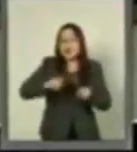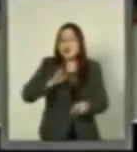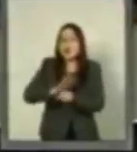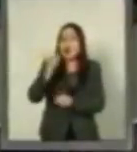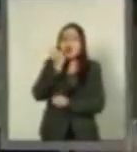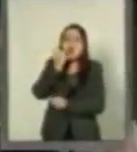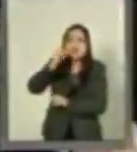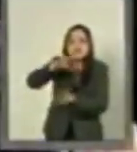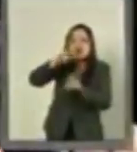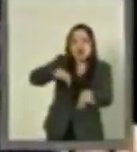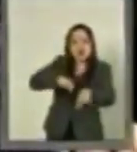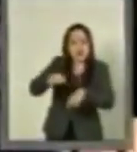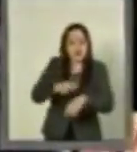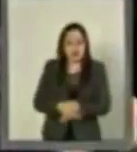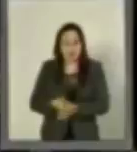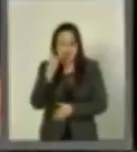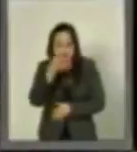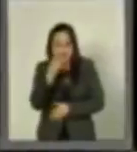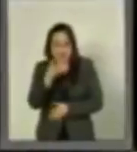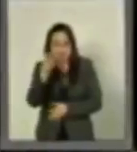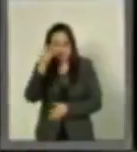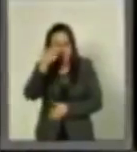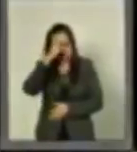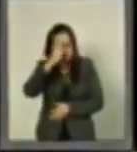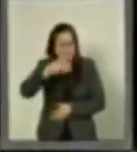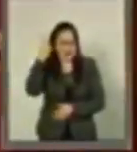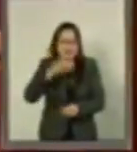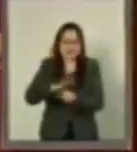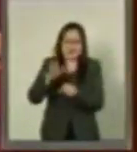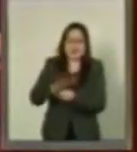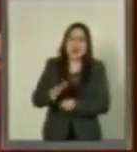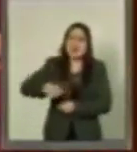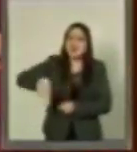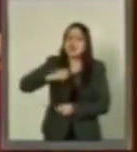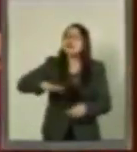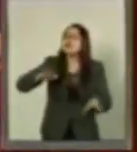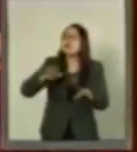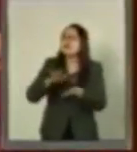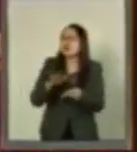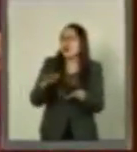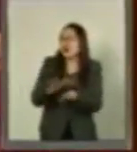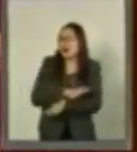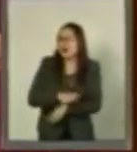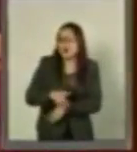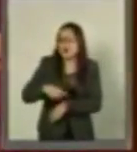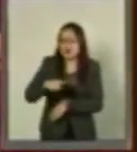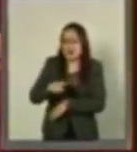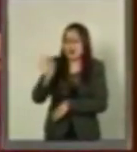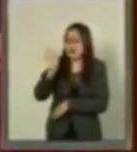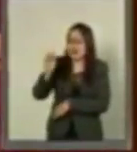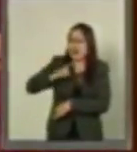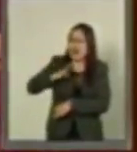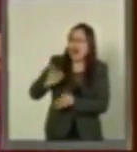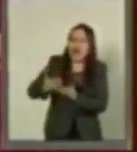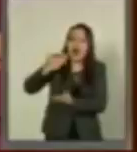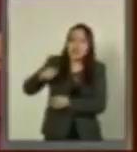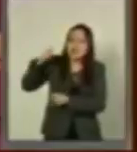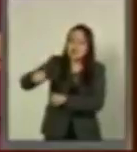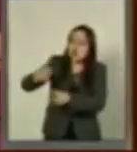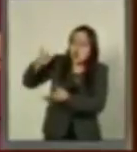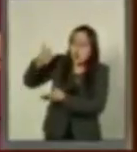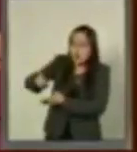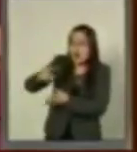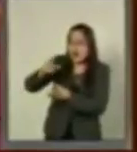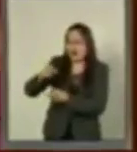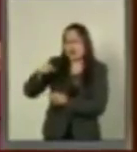simulación. Este funcionamiento es muy fácil. Hemos cambiado el copelas o cuello a le